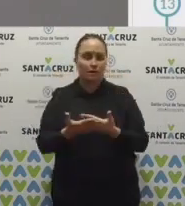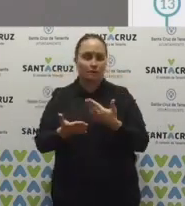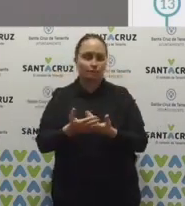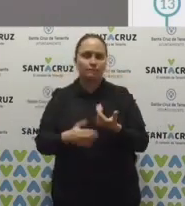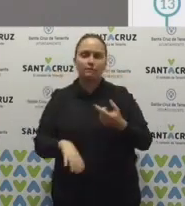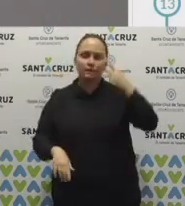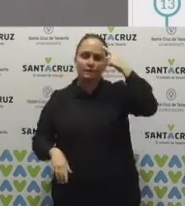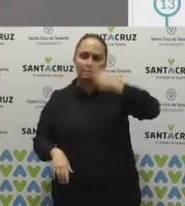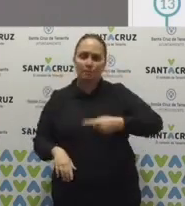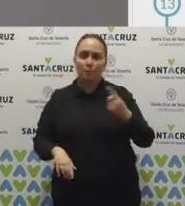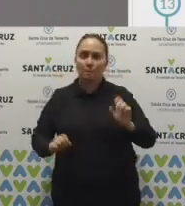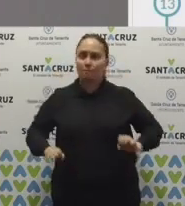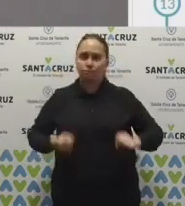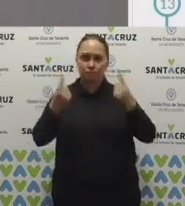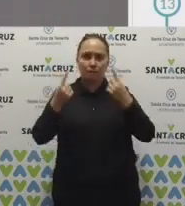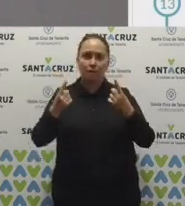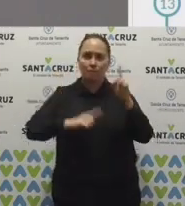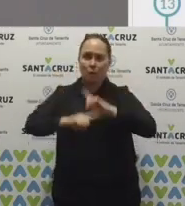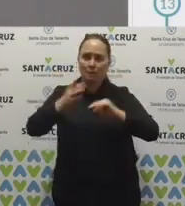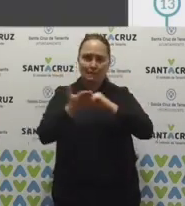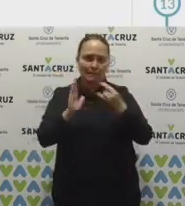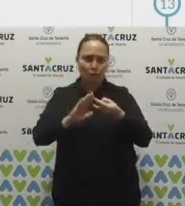haber algunos problemas técnicos